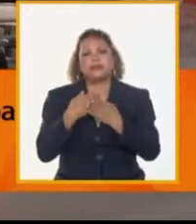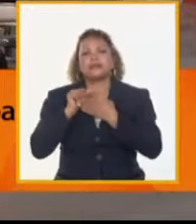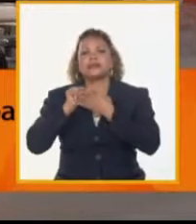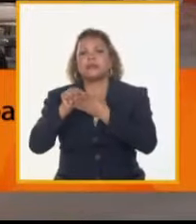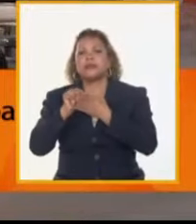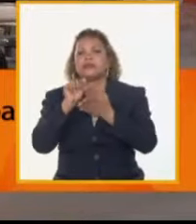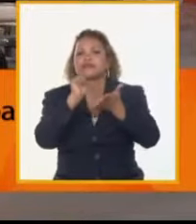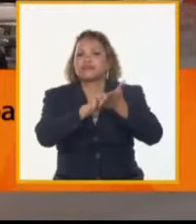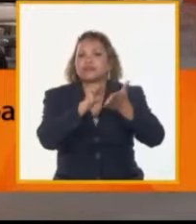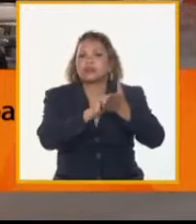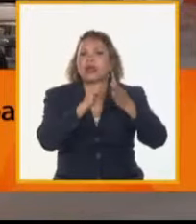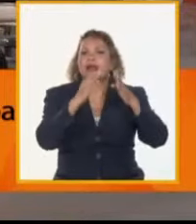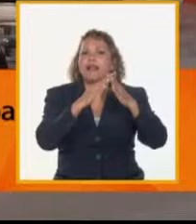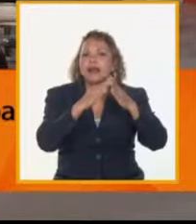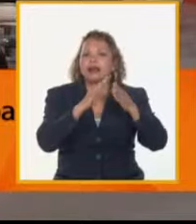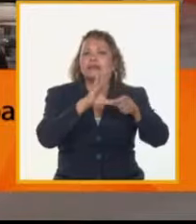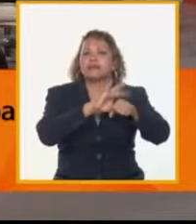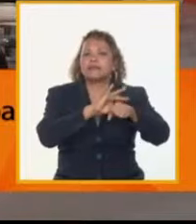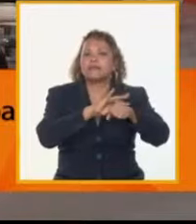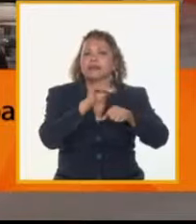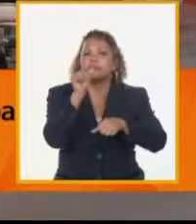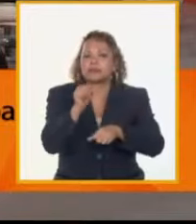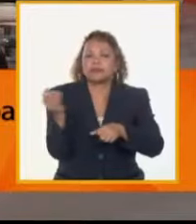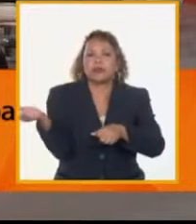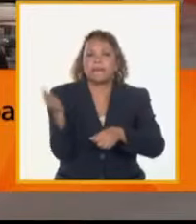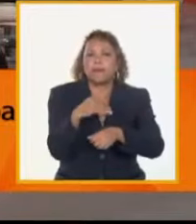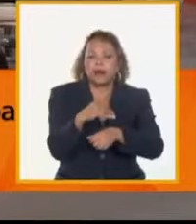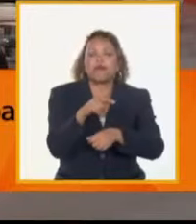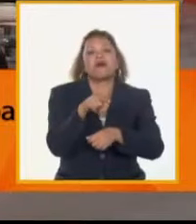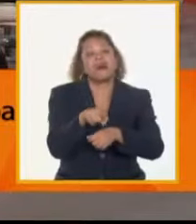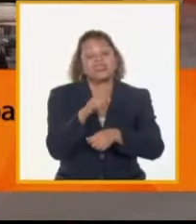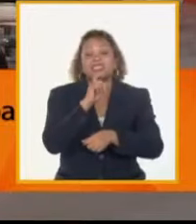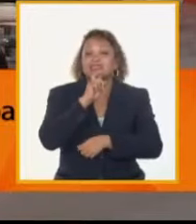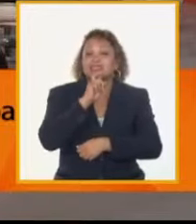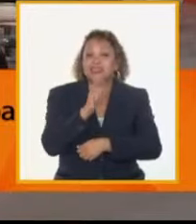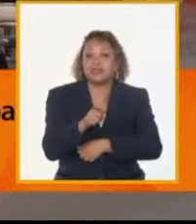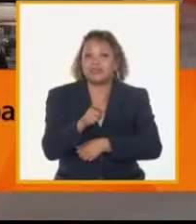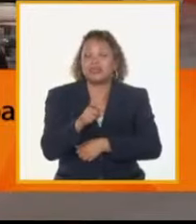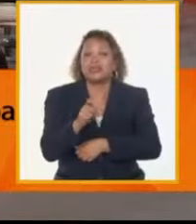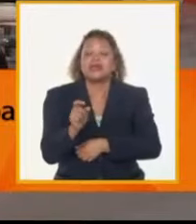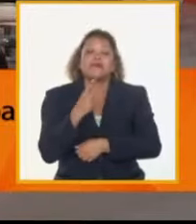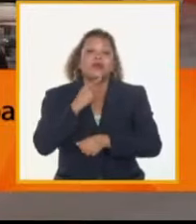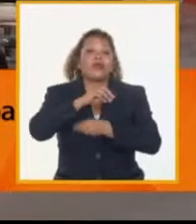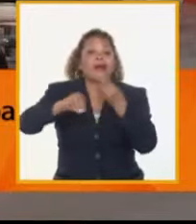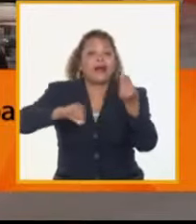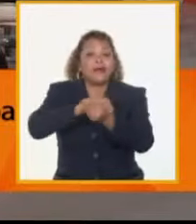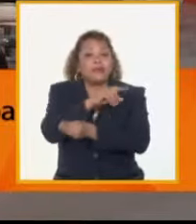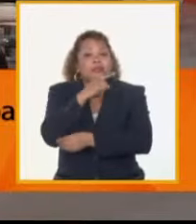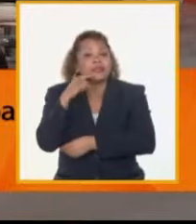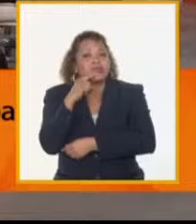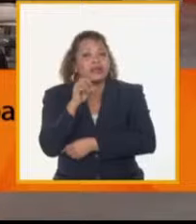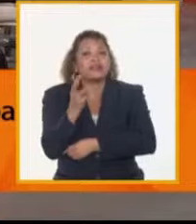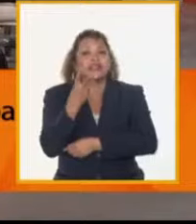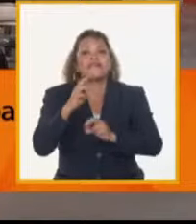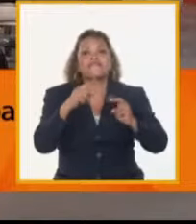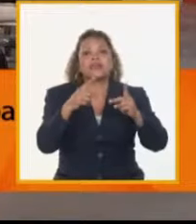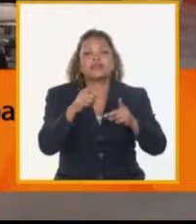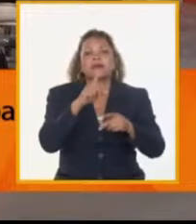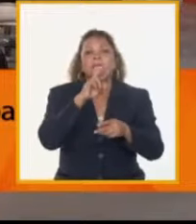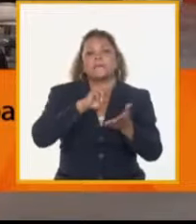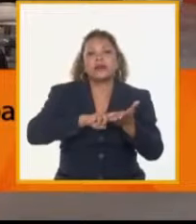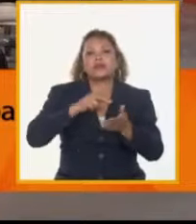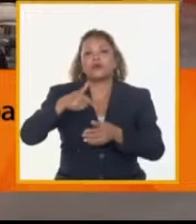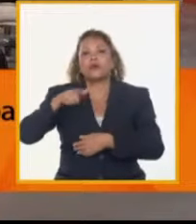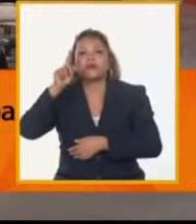puerta. Eso está marcado. Pero para que sepa que el hemodiálisis son tres veces. Martes, jueves o sábado, lunes, miércoles y